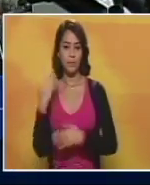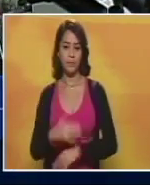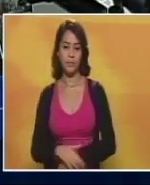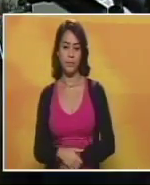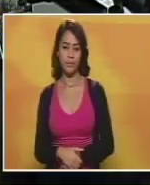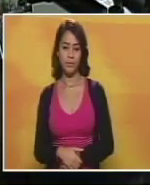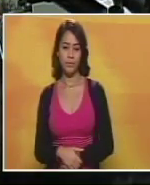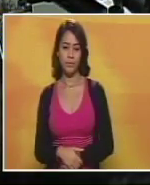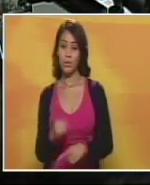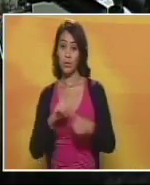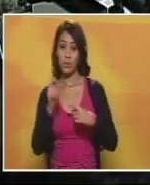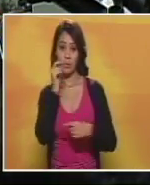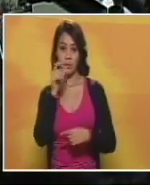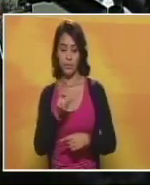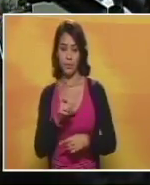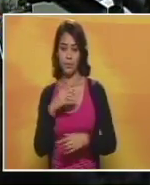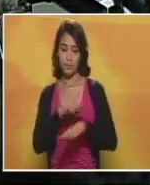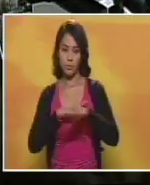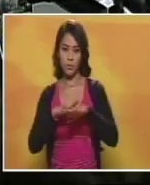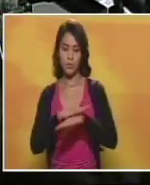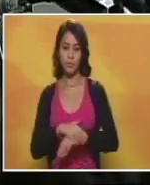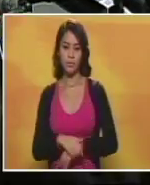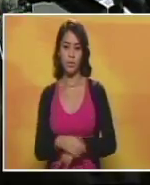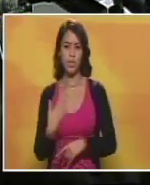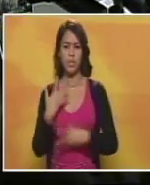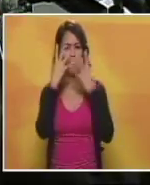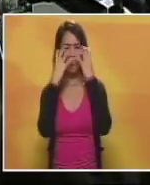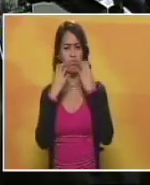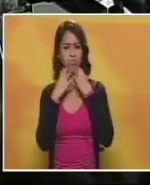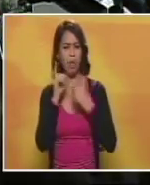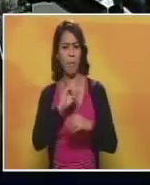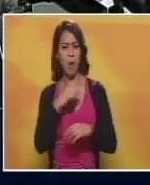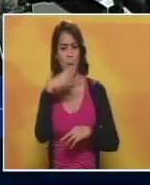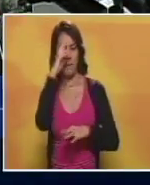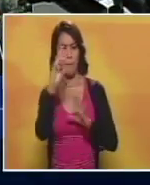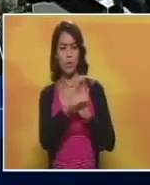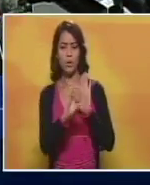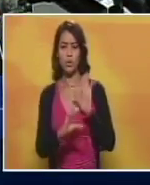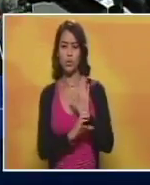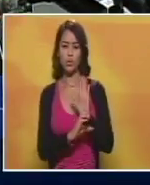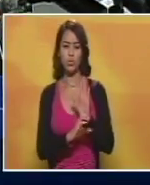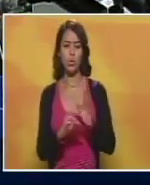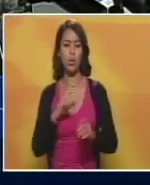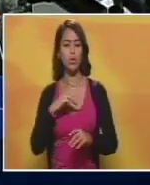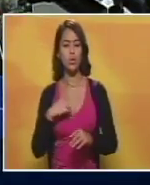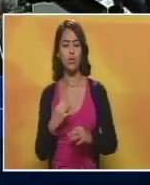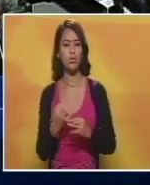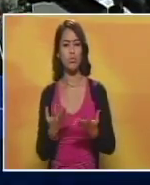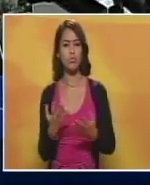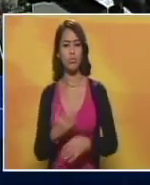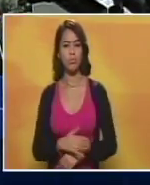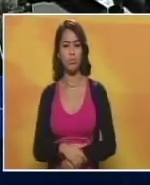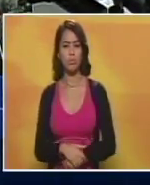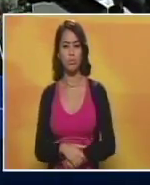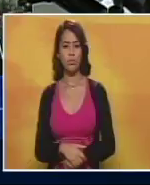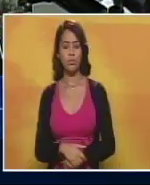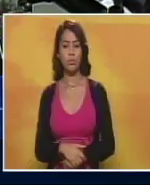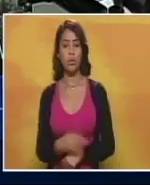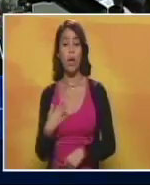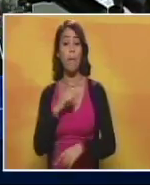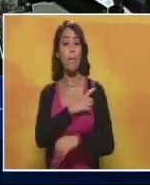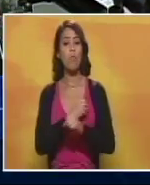Rafael Díaz necesita con carácter de urgencia Tamsulón de 0.4 miligramos. Quienes puedan ayudar, favor comunicarse al teléfono